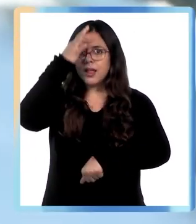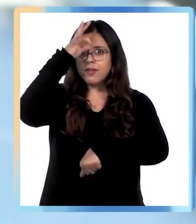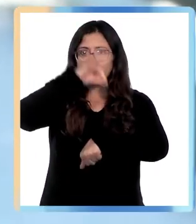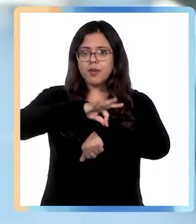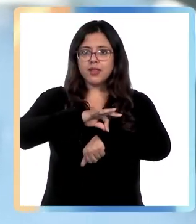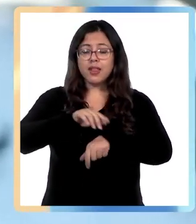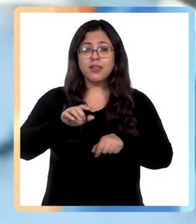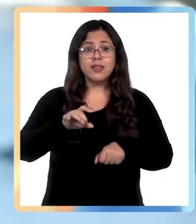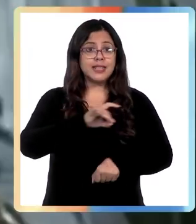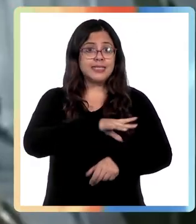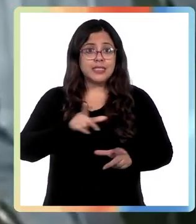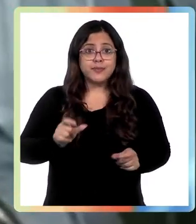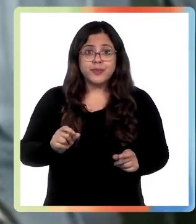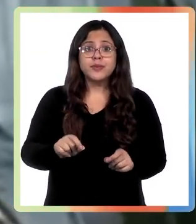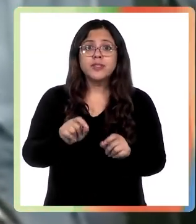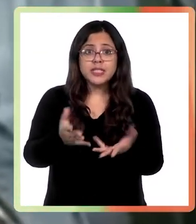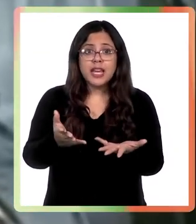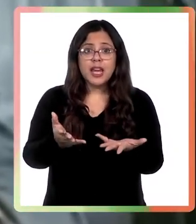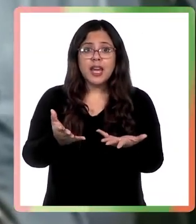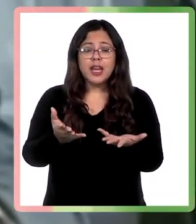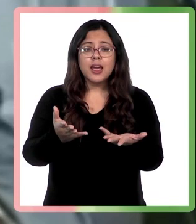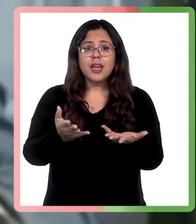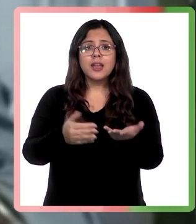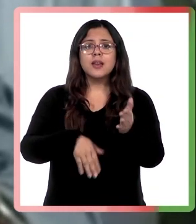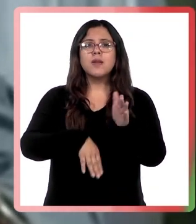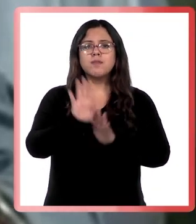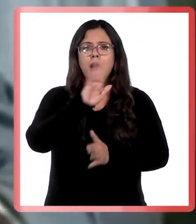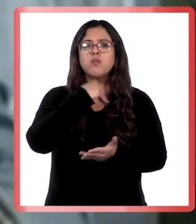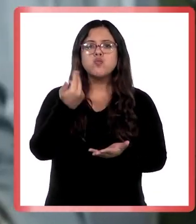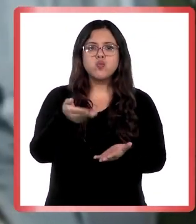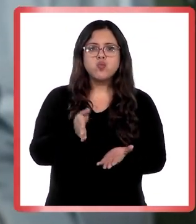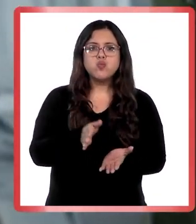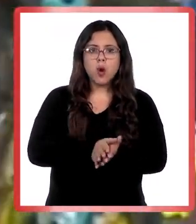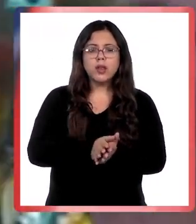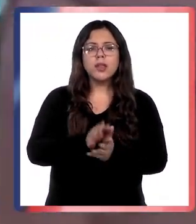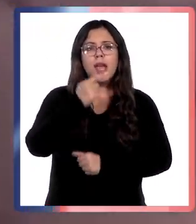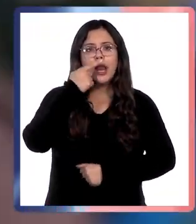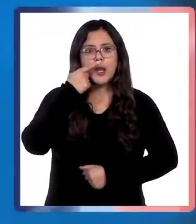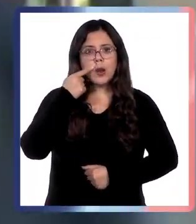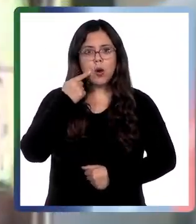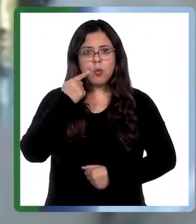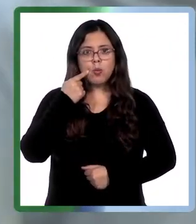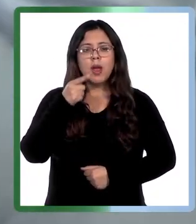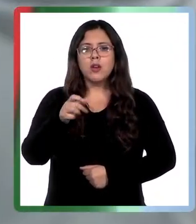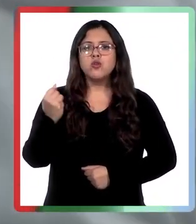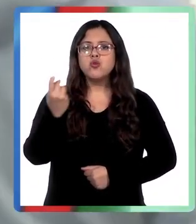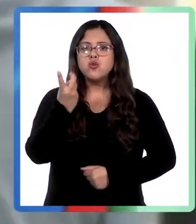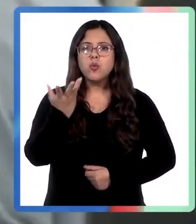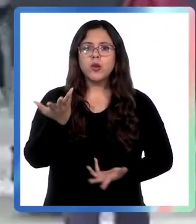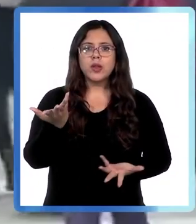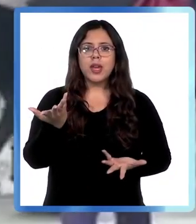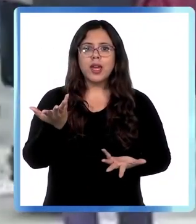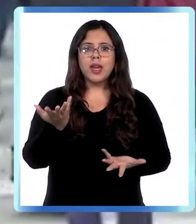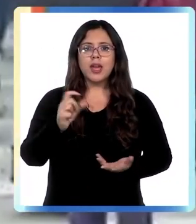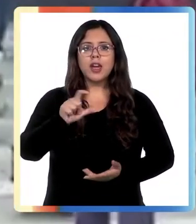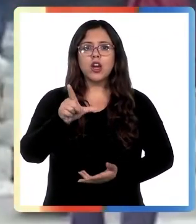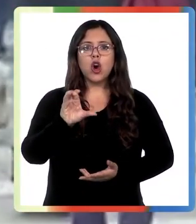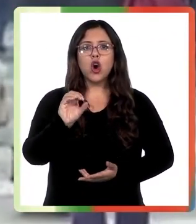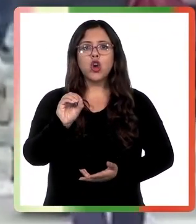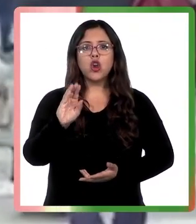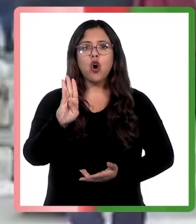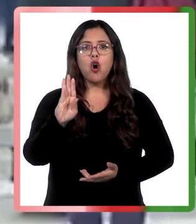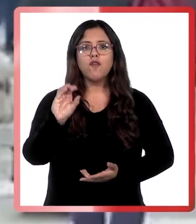enfermedad. En Chile este cáncer es la enfermedad oncológica que provoca más fallecimientos en hombres. Según cifras de